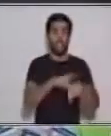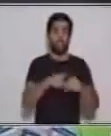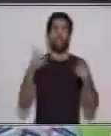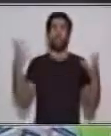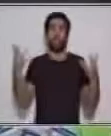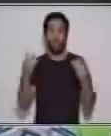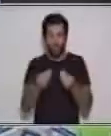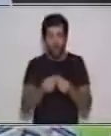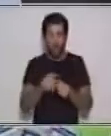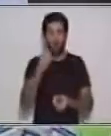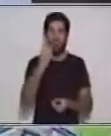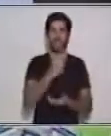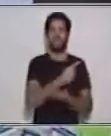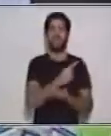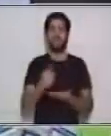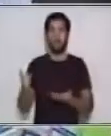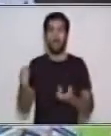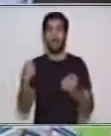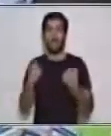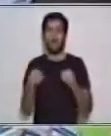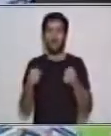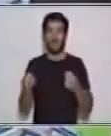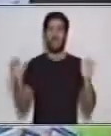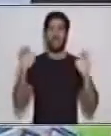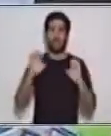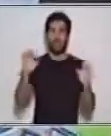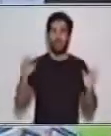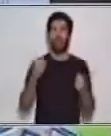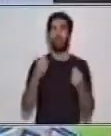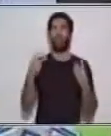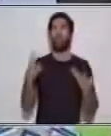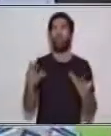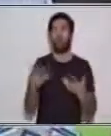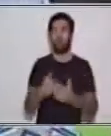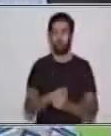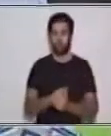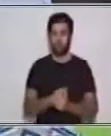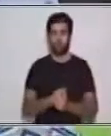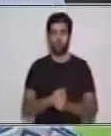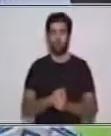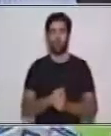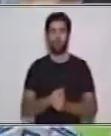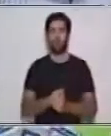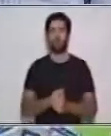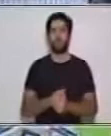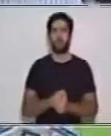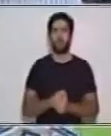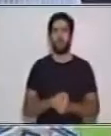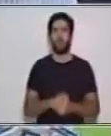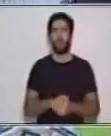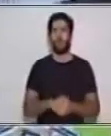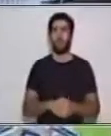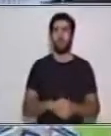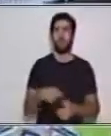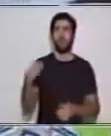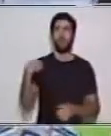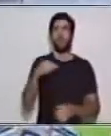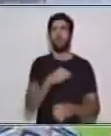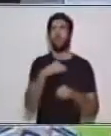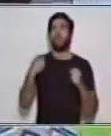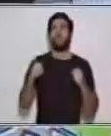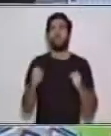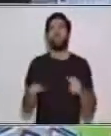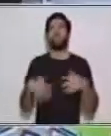ejercicio hizo esta persona en casa? En casa toda la semana. ¿Qué haríamos?